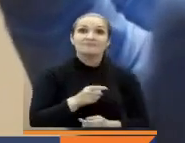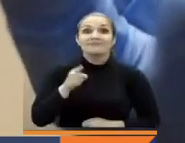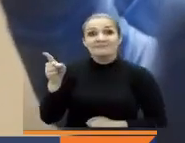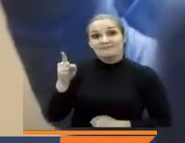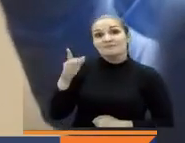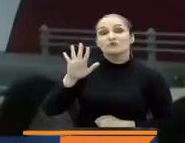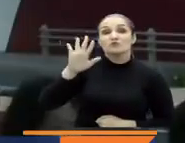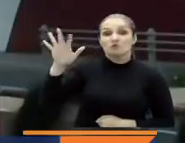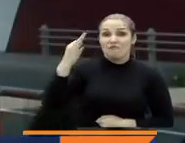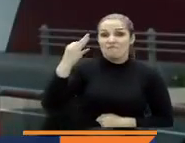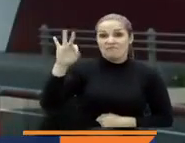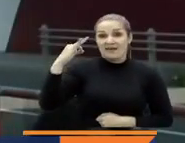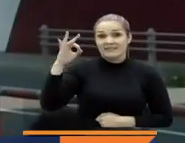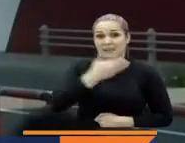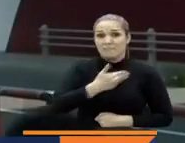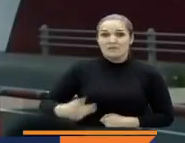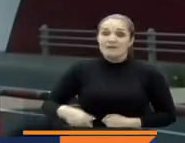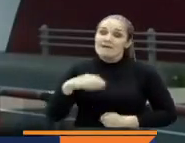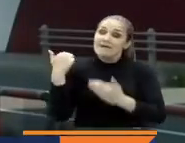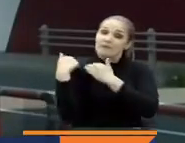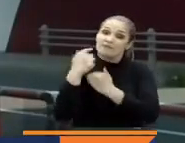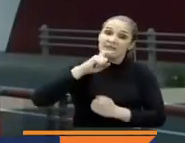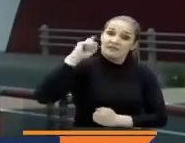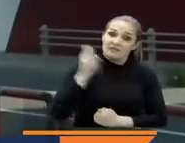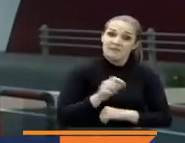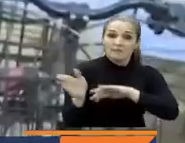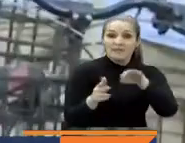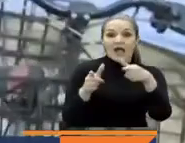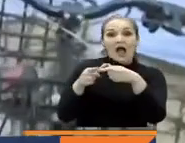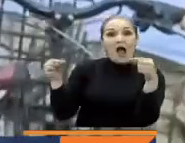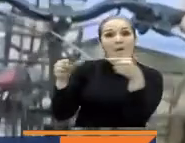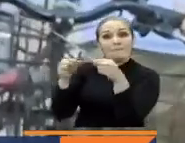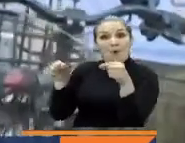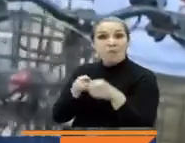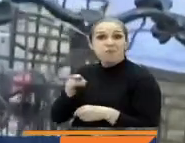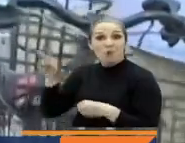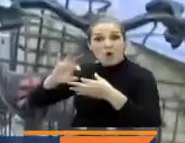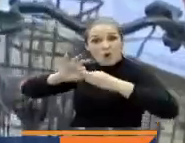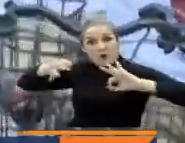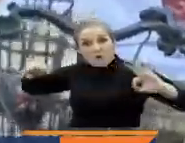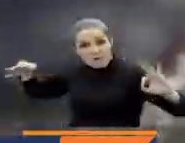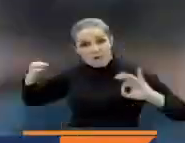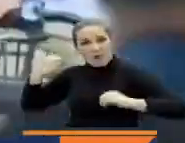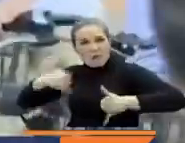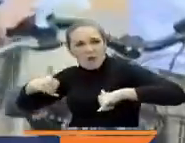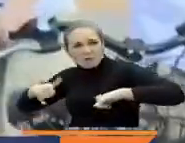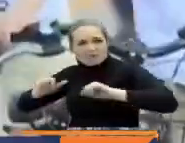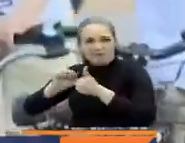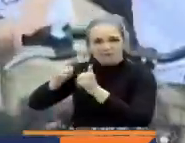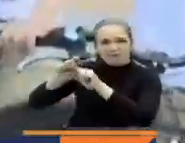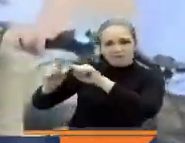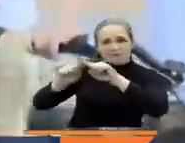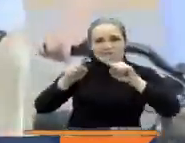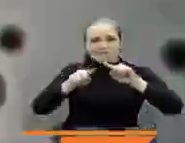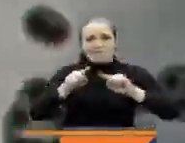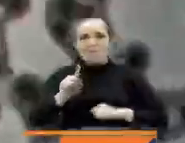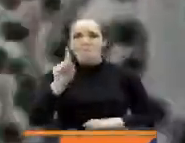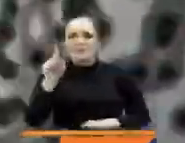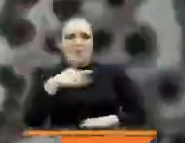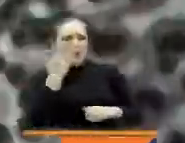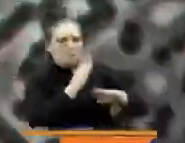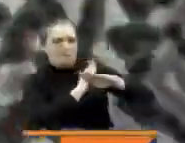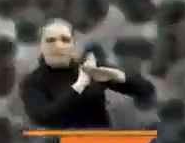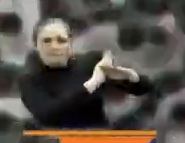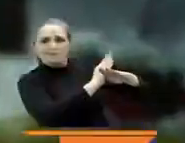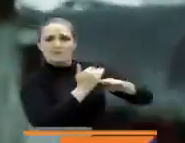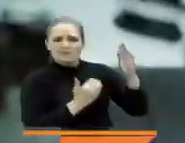de responsabilidad. Y Japón no solo habla en clave de olímpicos, sino también en el de potenciales opciones virales anti-COVID, con